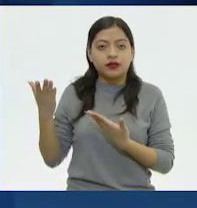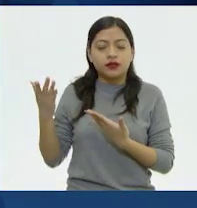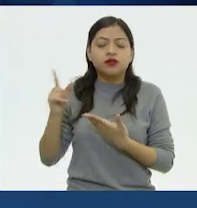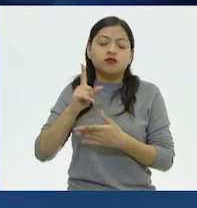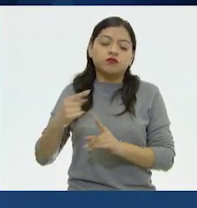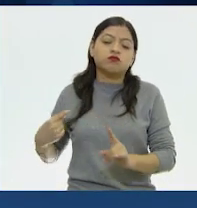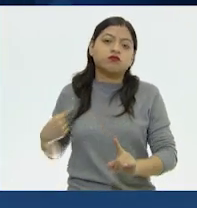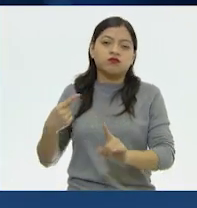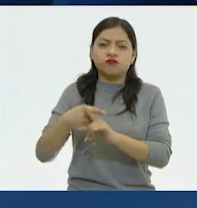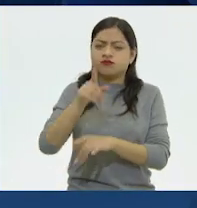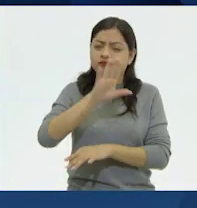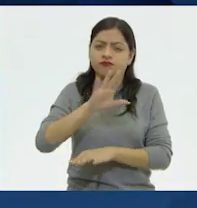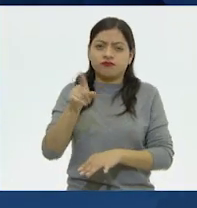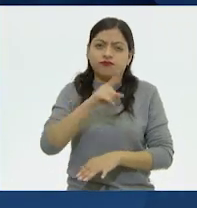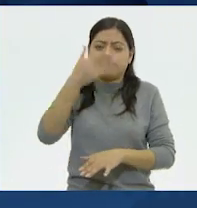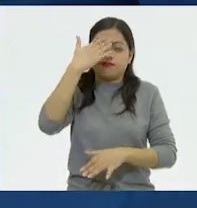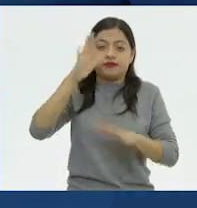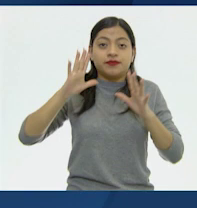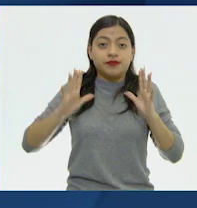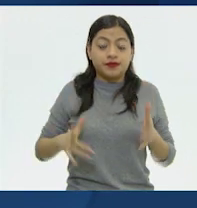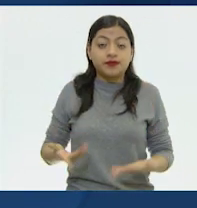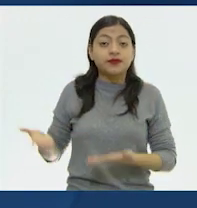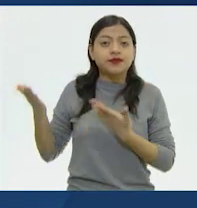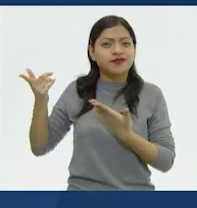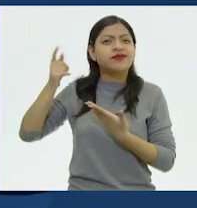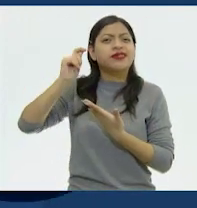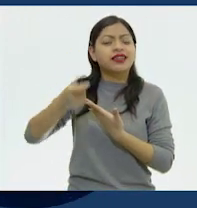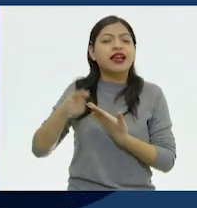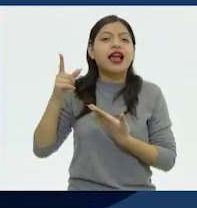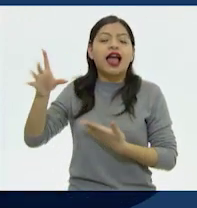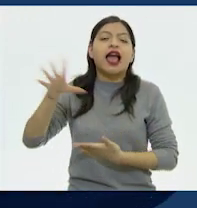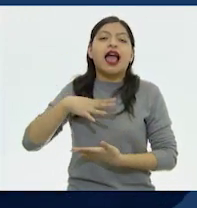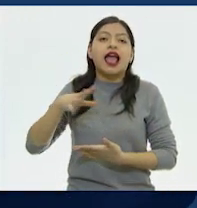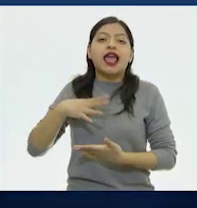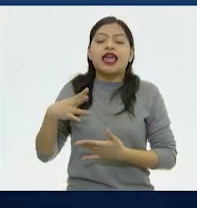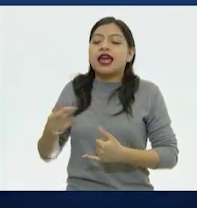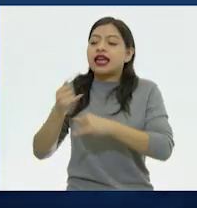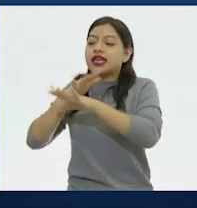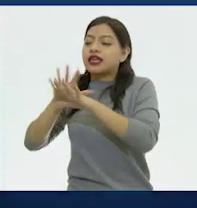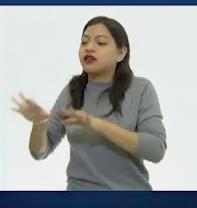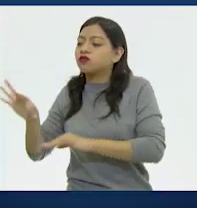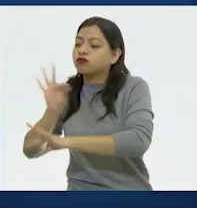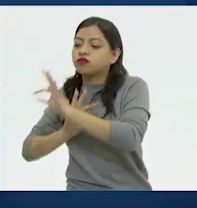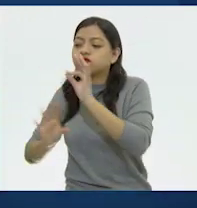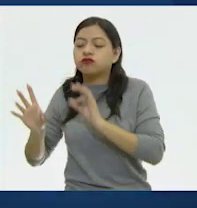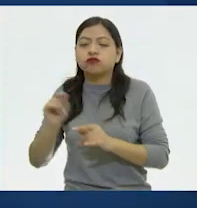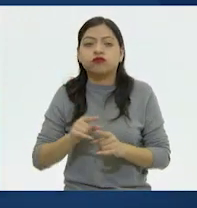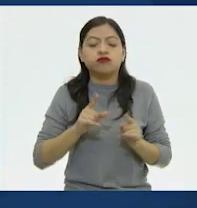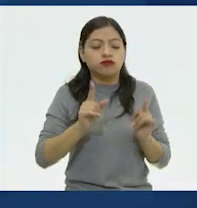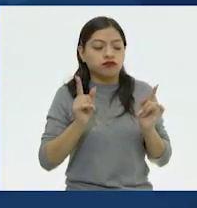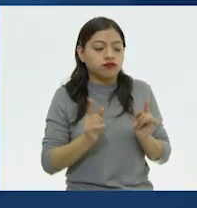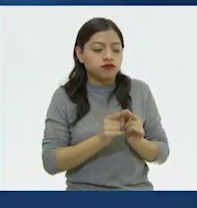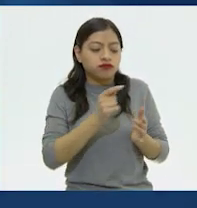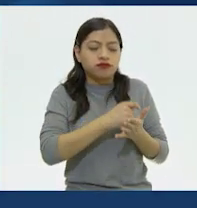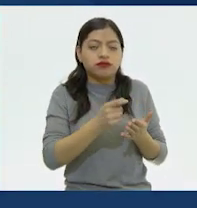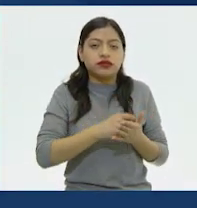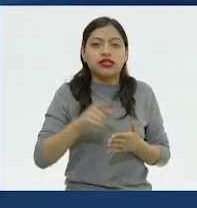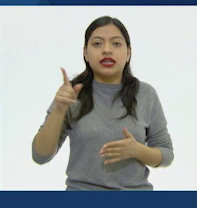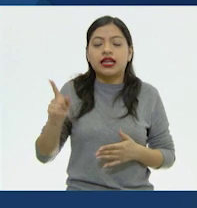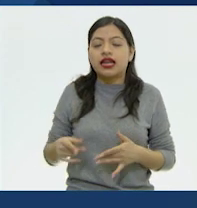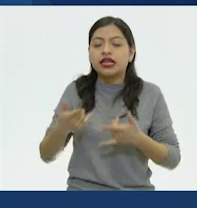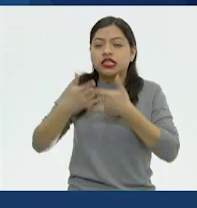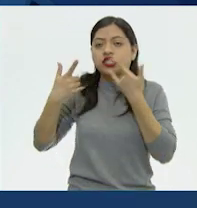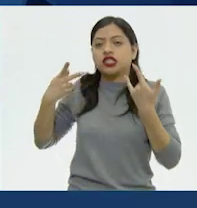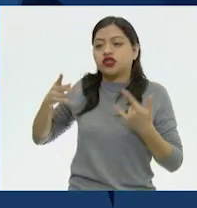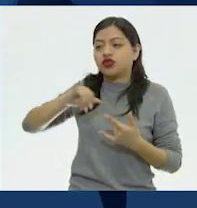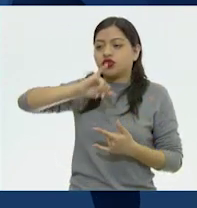durante la sesión, en el que vemos un resumen de la biografía de Juan Rulfo. Y